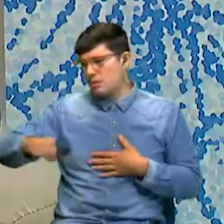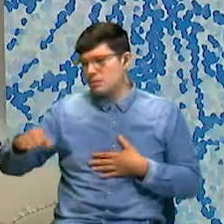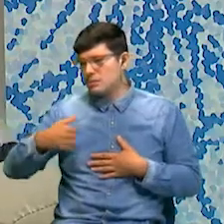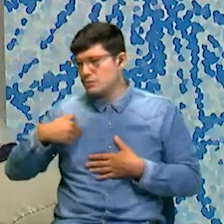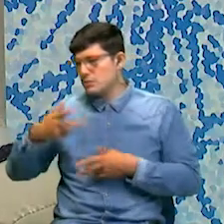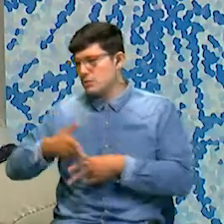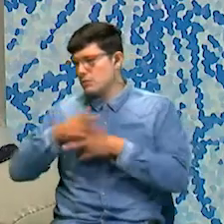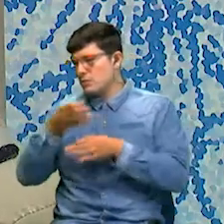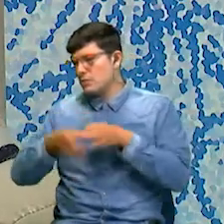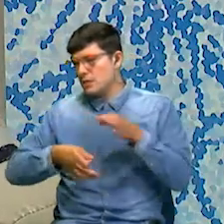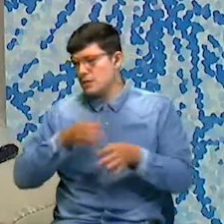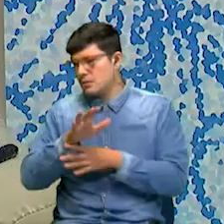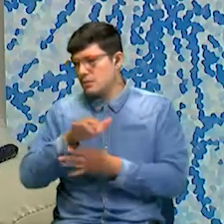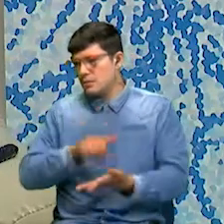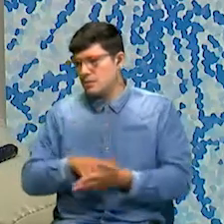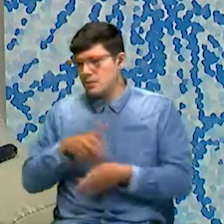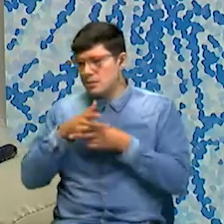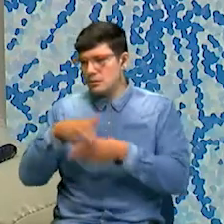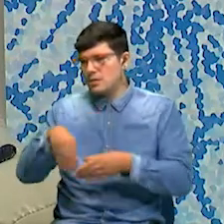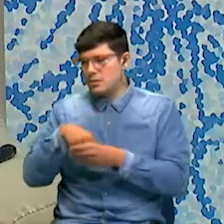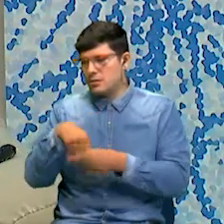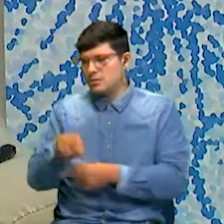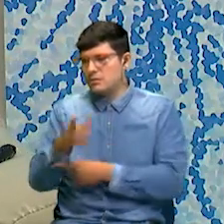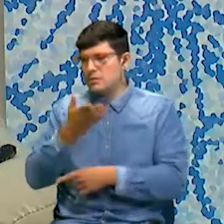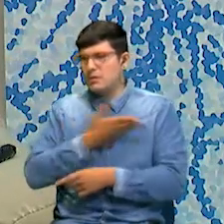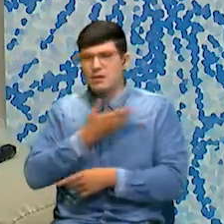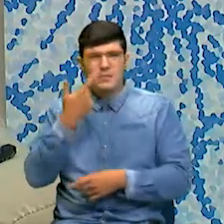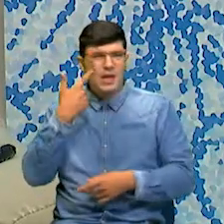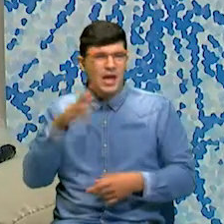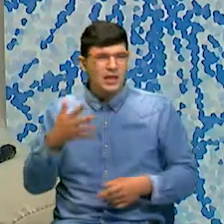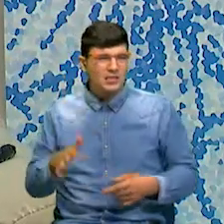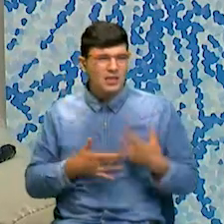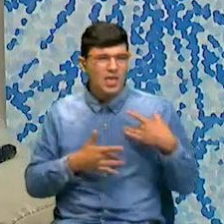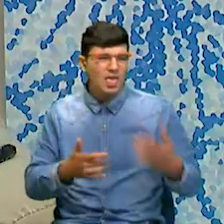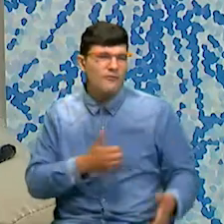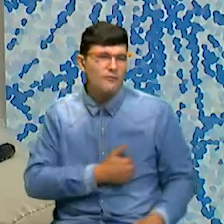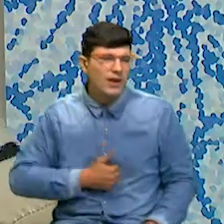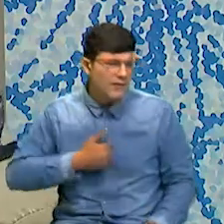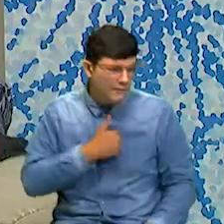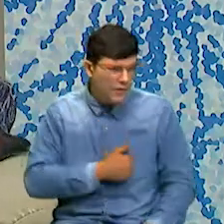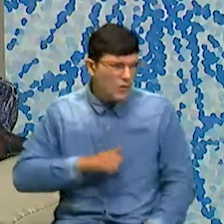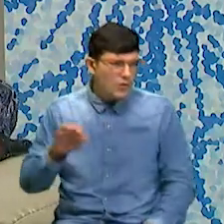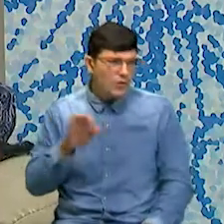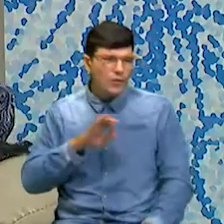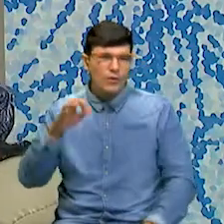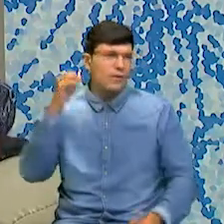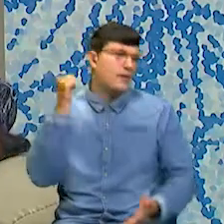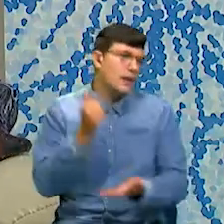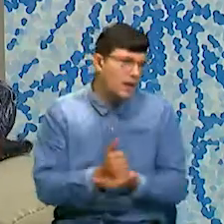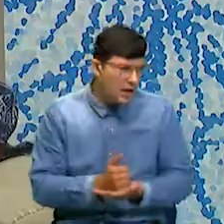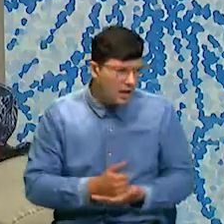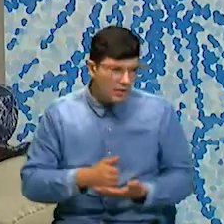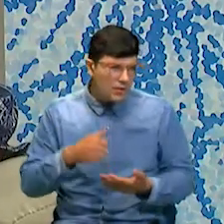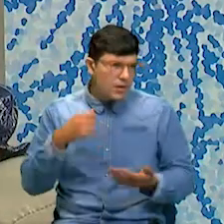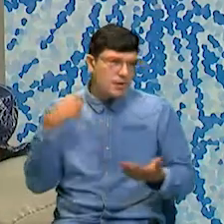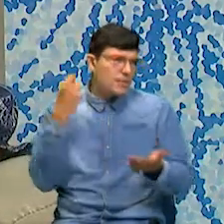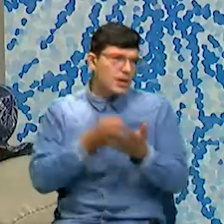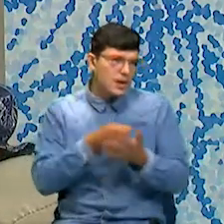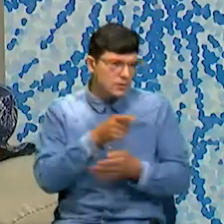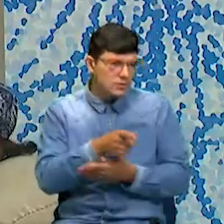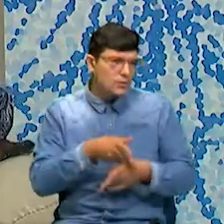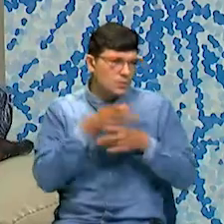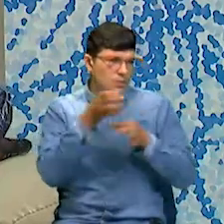digamos, el cuidado de su mamá. Como si fuera un favor. Como si fuera un favor o como si estuvieran obligados a pagarle por